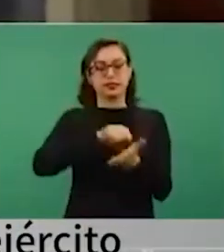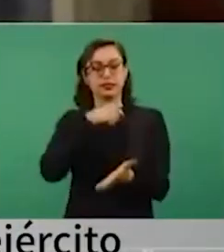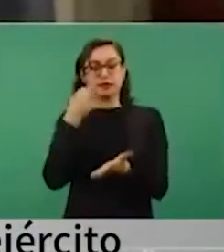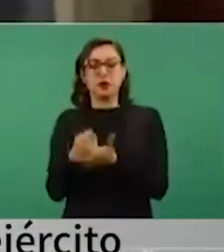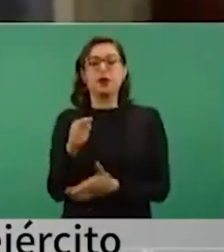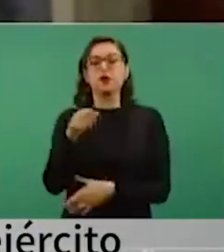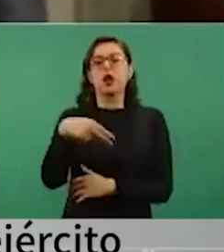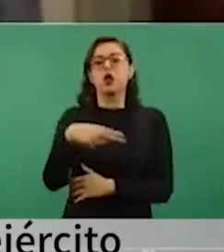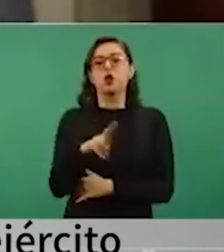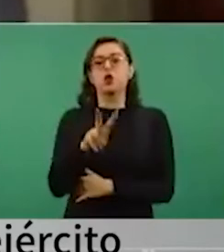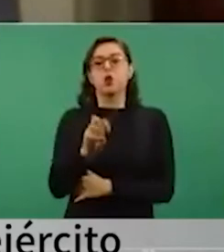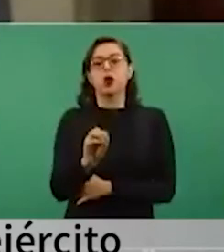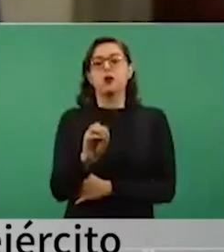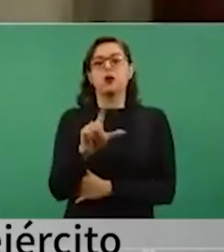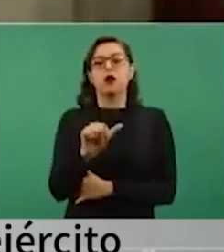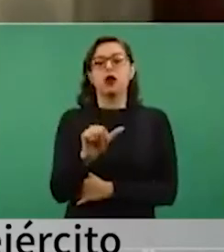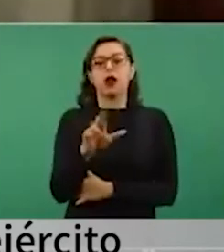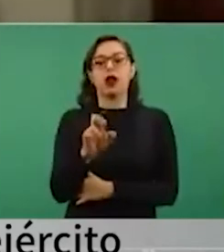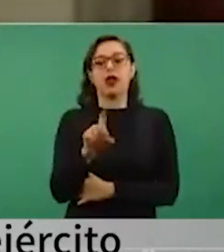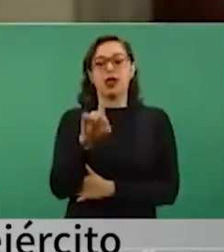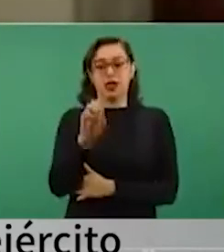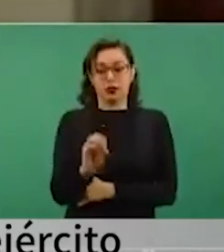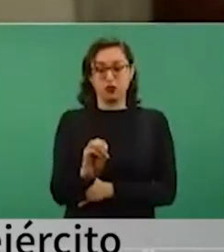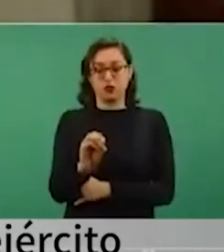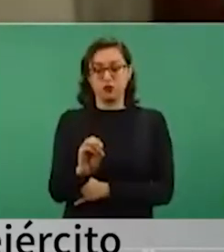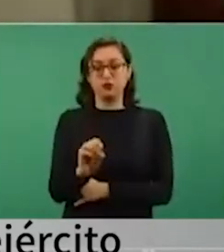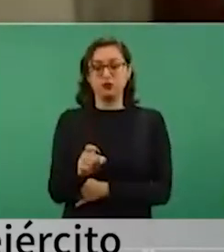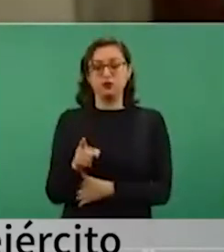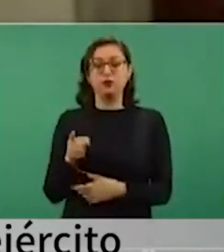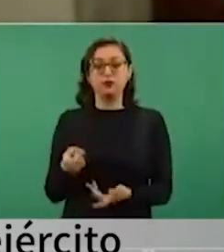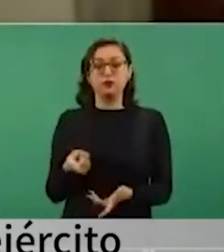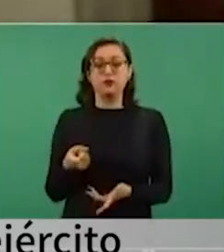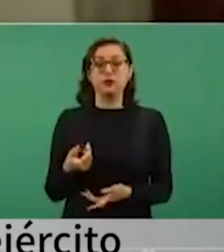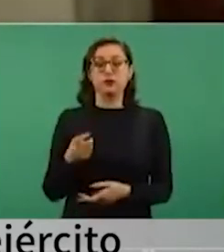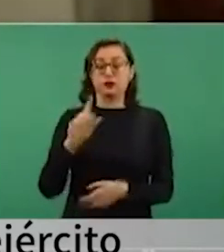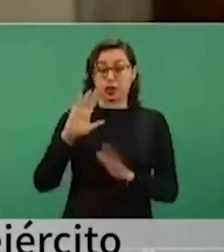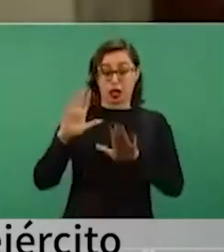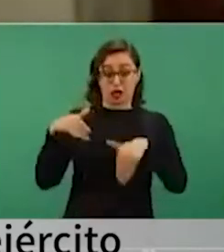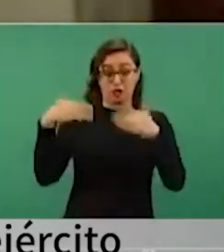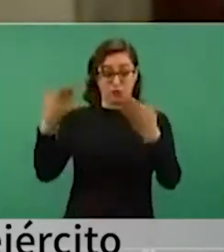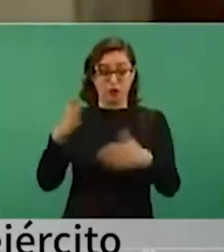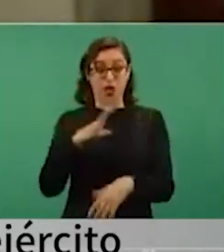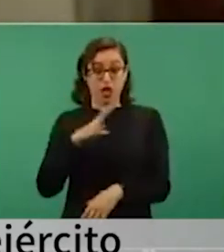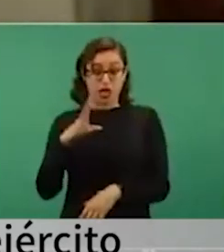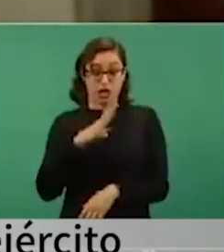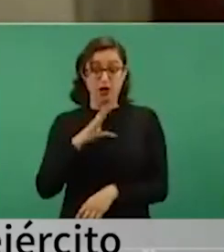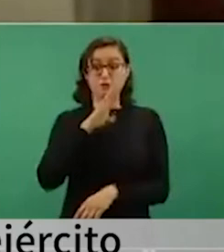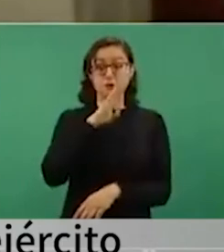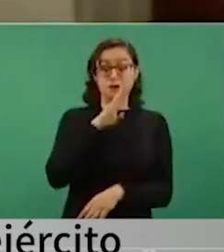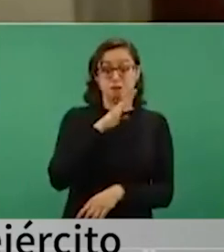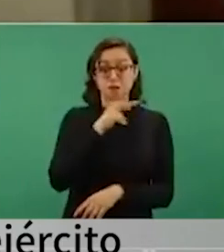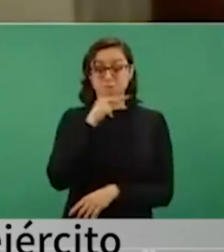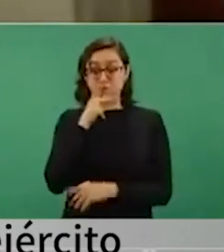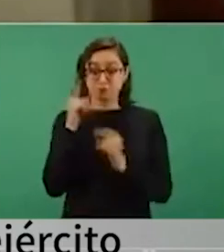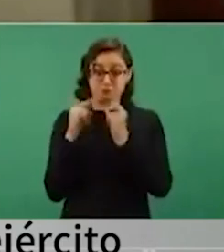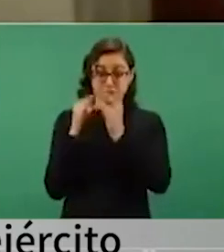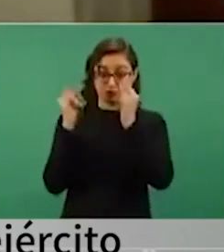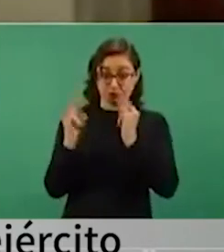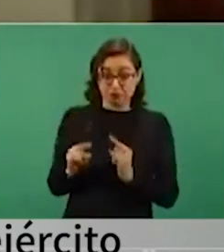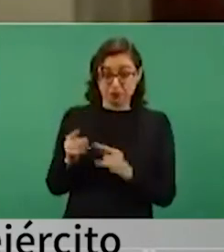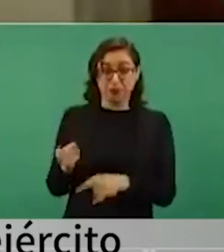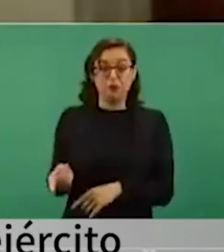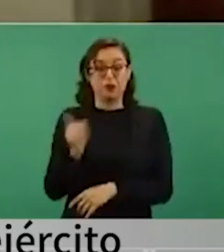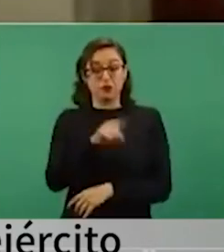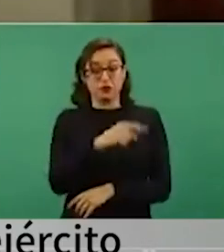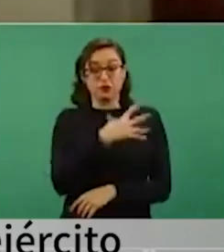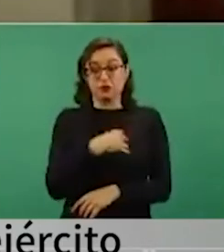tema sobre una familia que está aquí acampando, el papá y la madre del joven